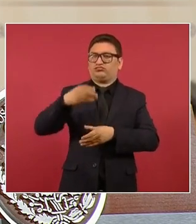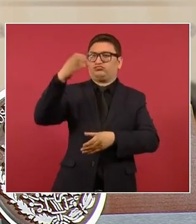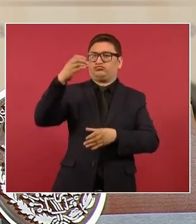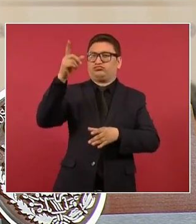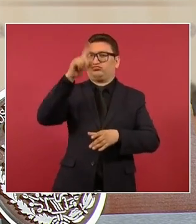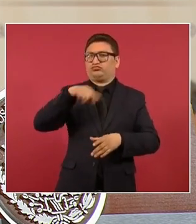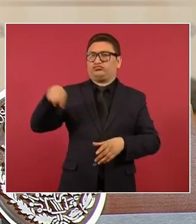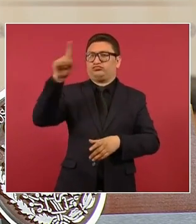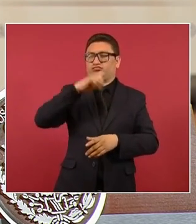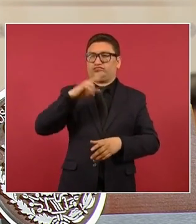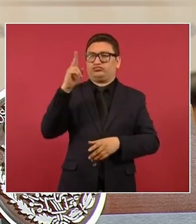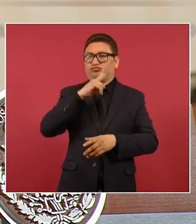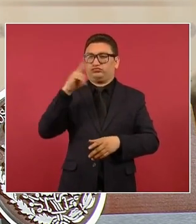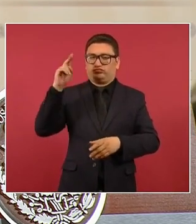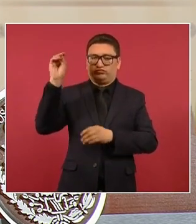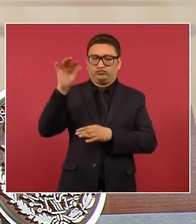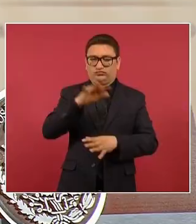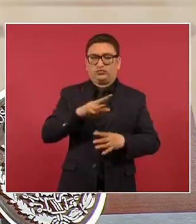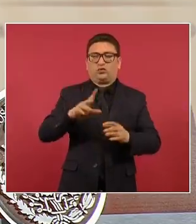hidroeléctrica,